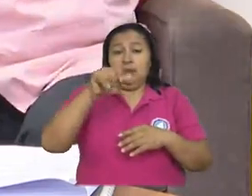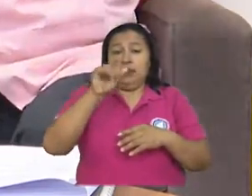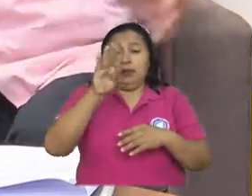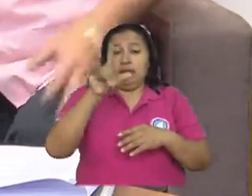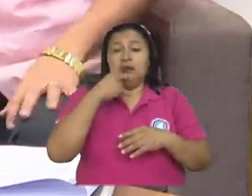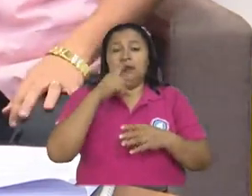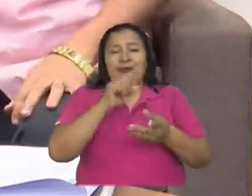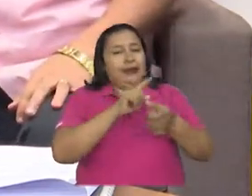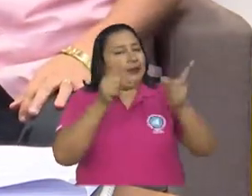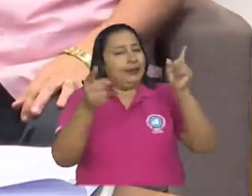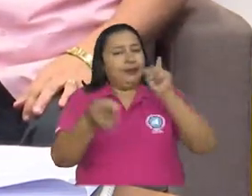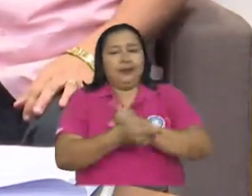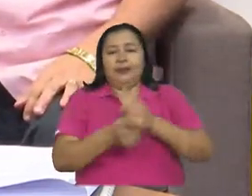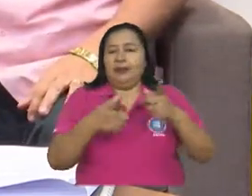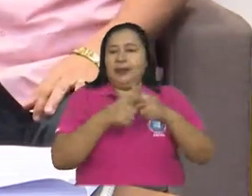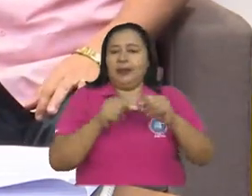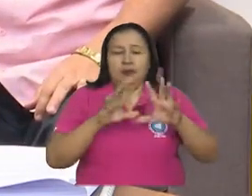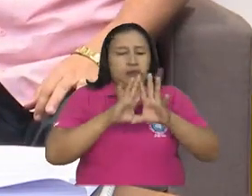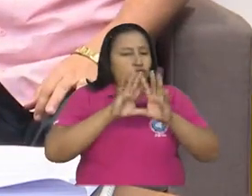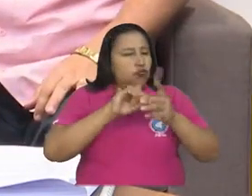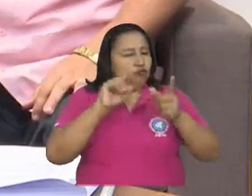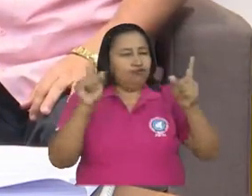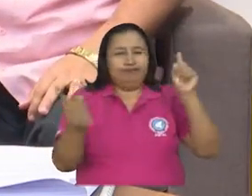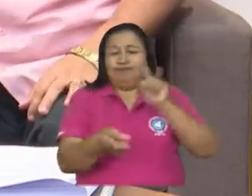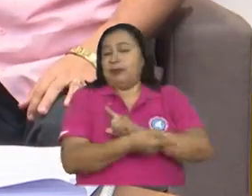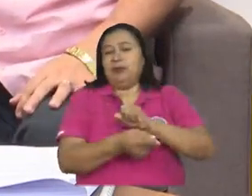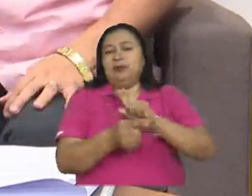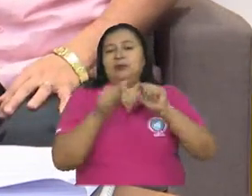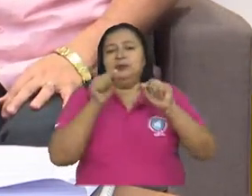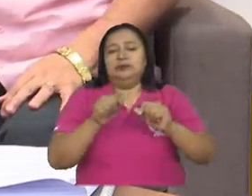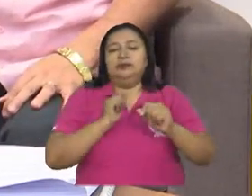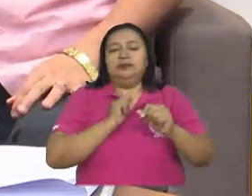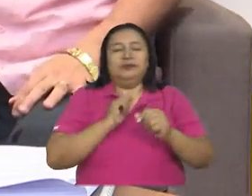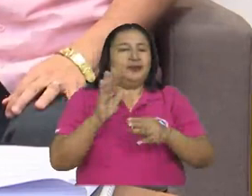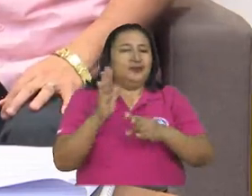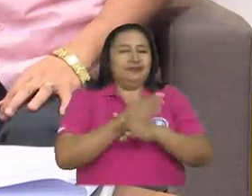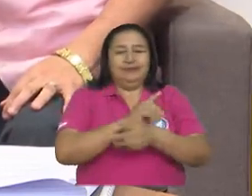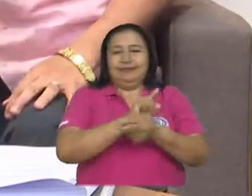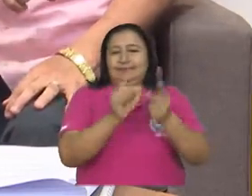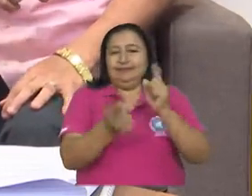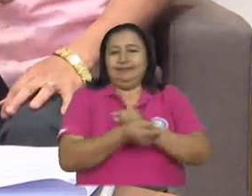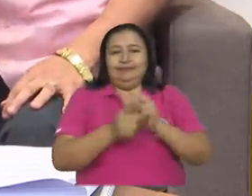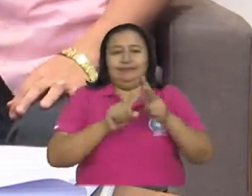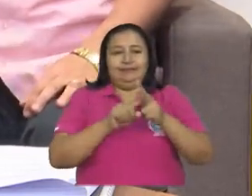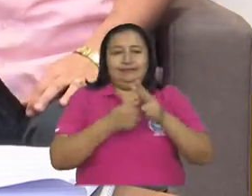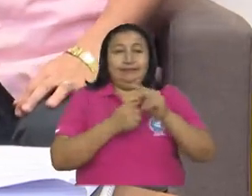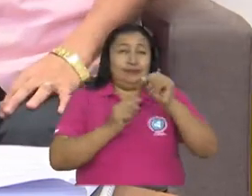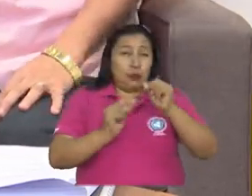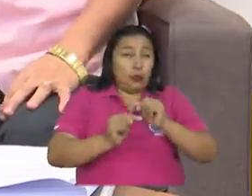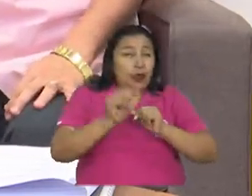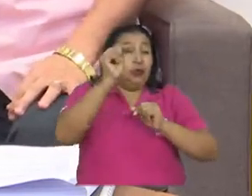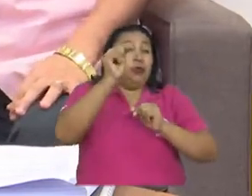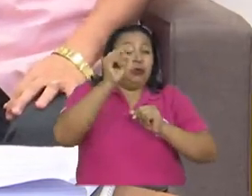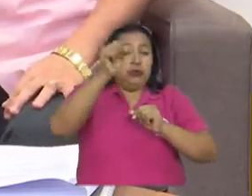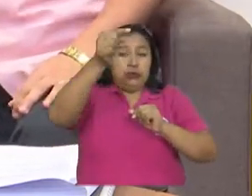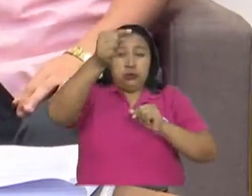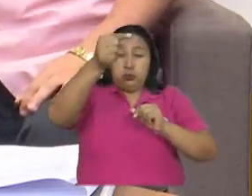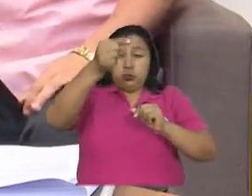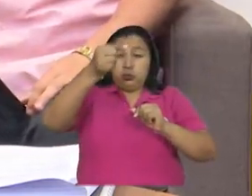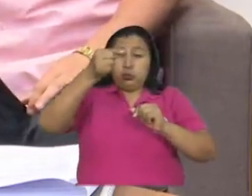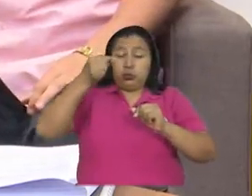cambiar Managua completamente. Así es. Totalmente. Te va a cambiar Managua completamente desde la norte hasta el 7